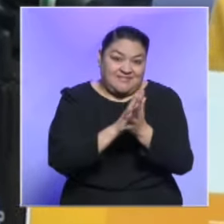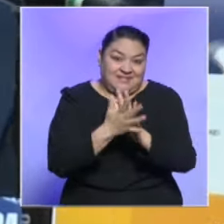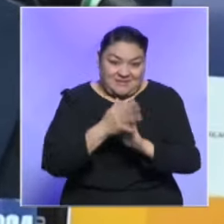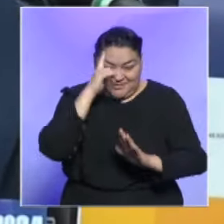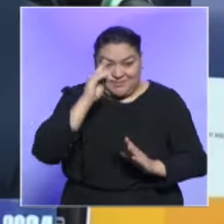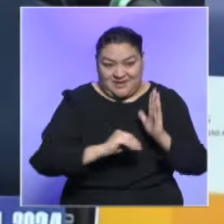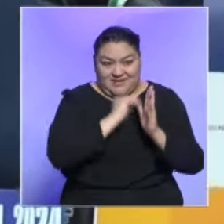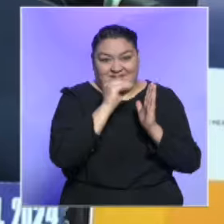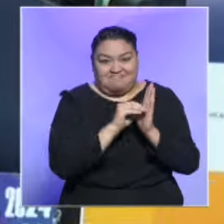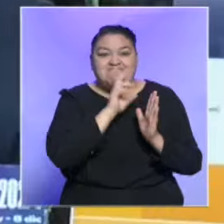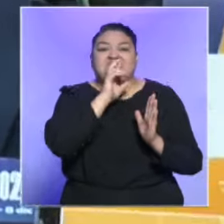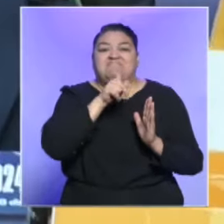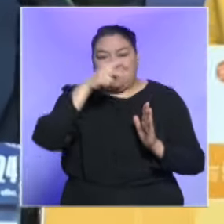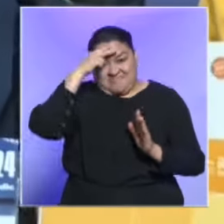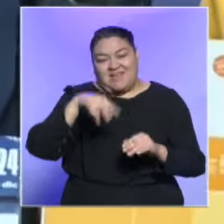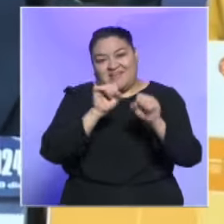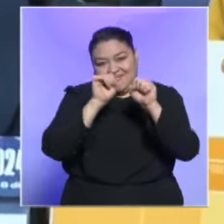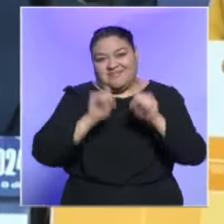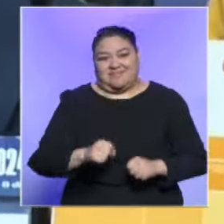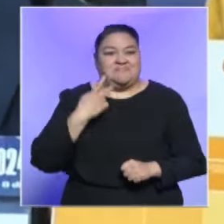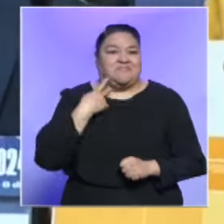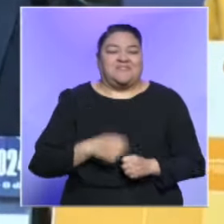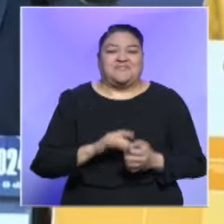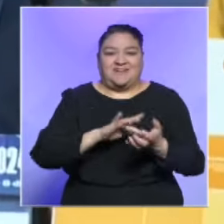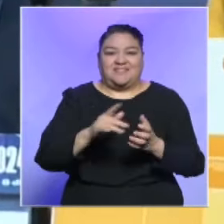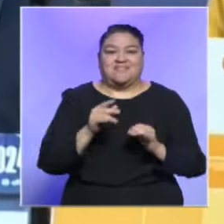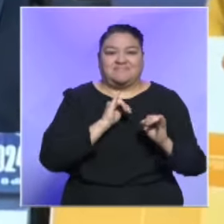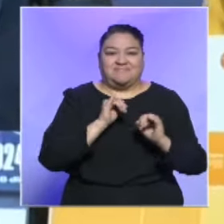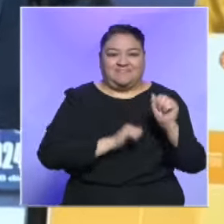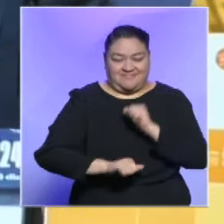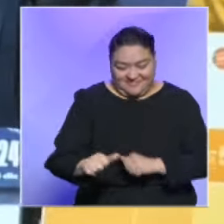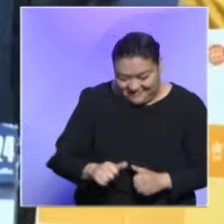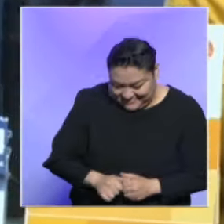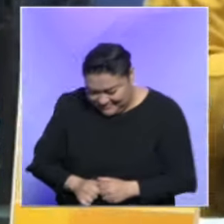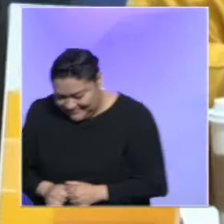para mejorar nuestro sistema político electoral. Muchas gracias.